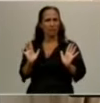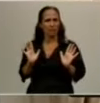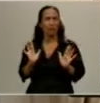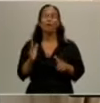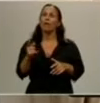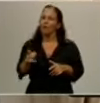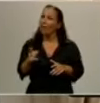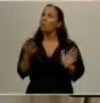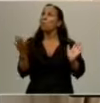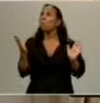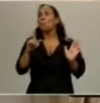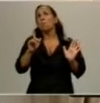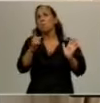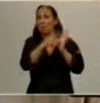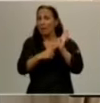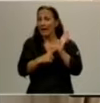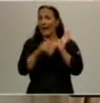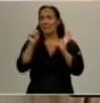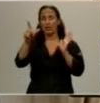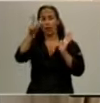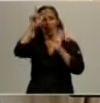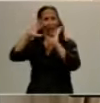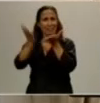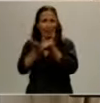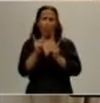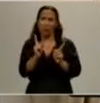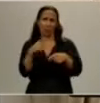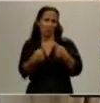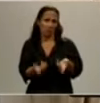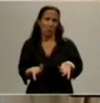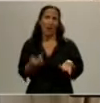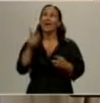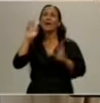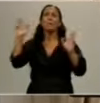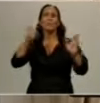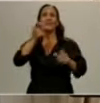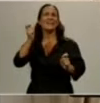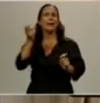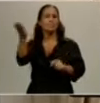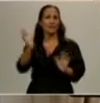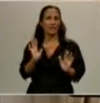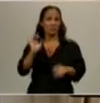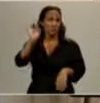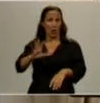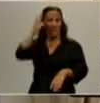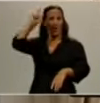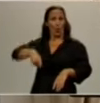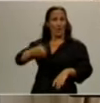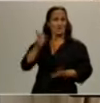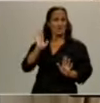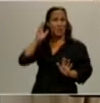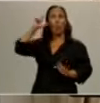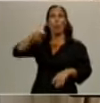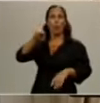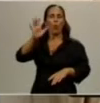leer el reglamento de Interpol y solamente los que pueden pedir alertas rojas son jueces, son órdenes judiciales, por lo